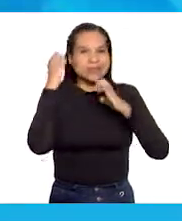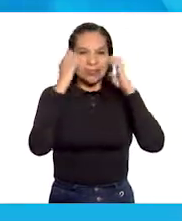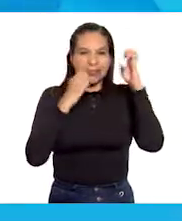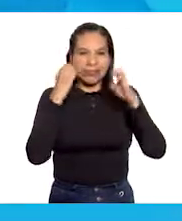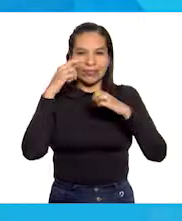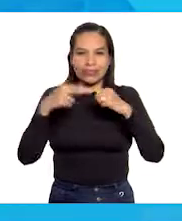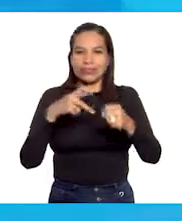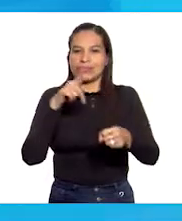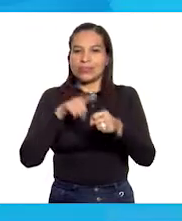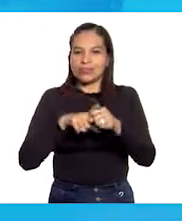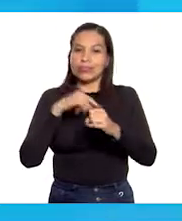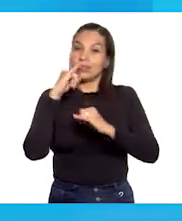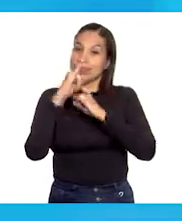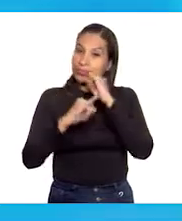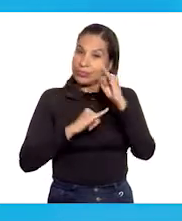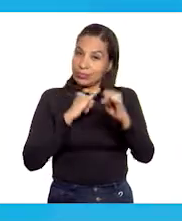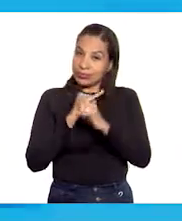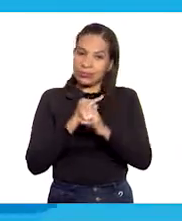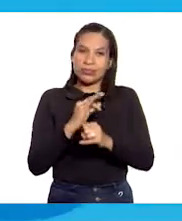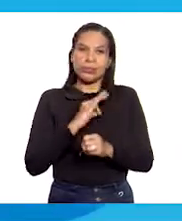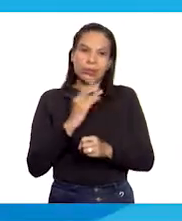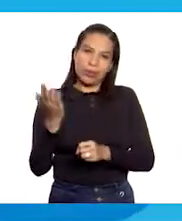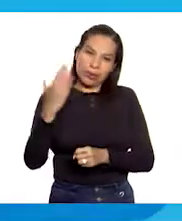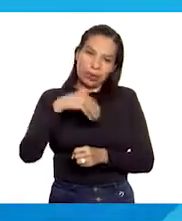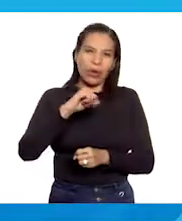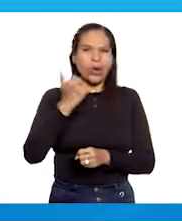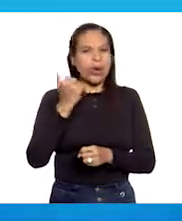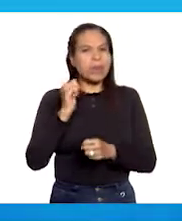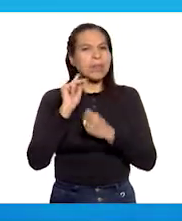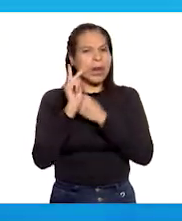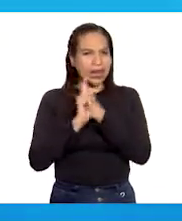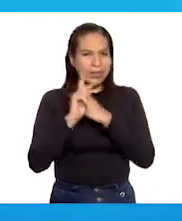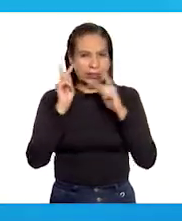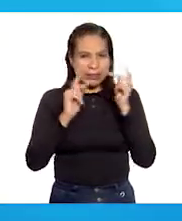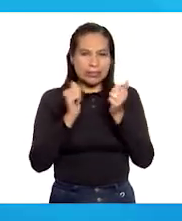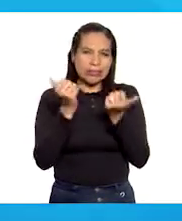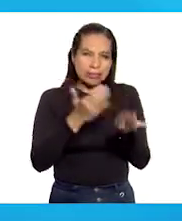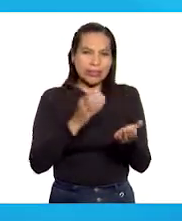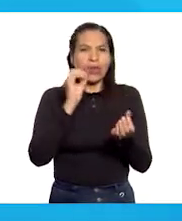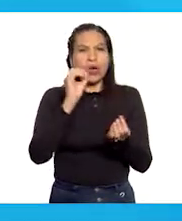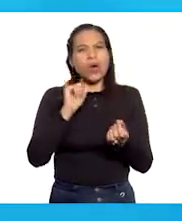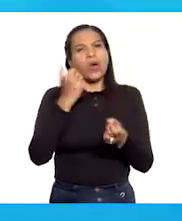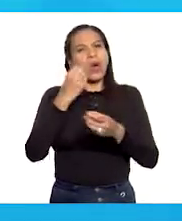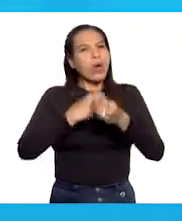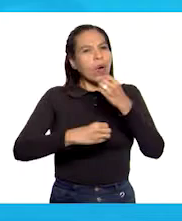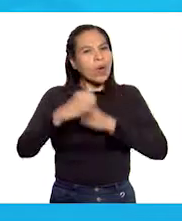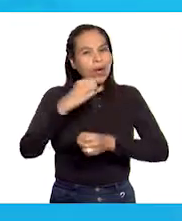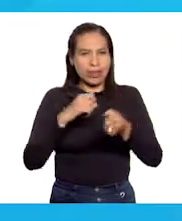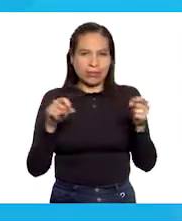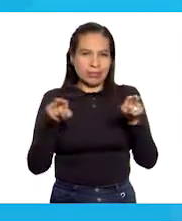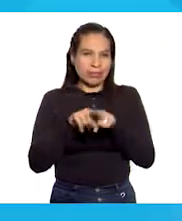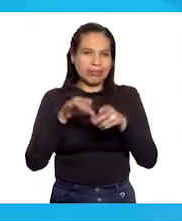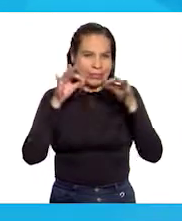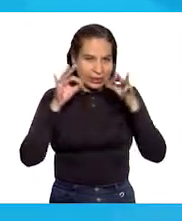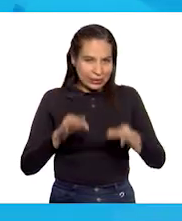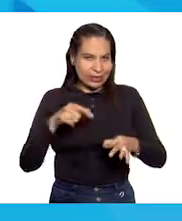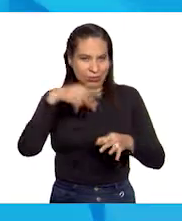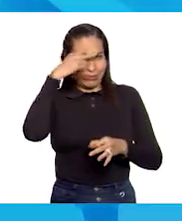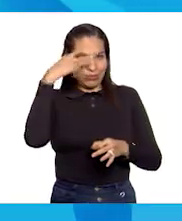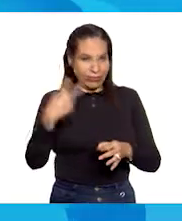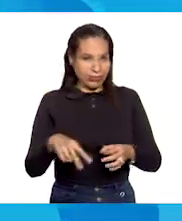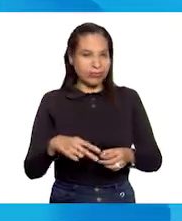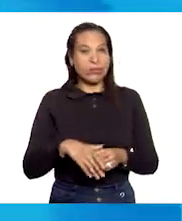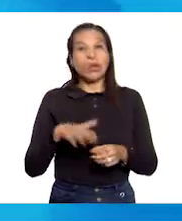tanto nacionales como internacionales, es decir, que pueden venir de otro país o que son de obras tal cual originarias de